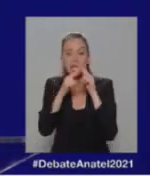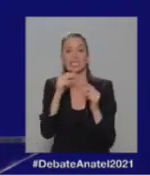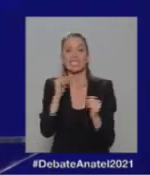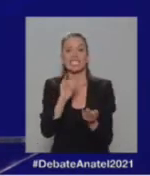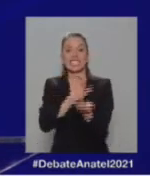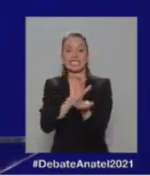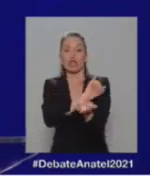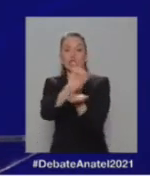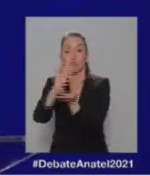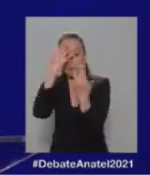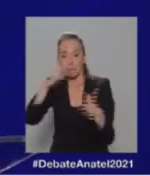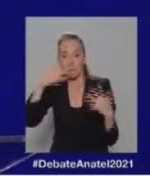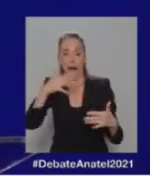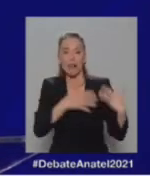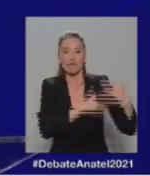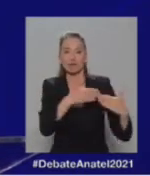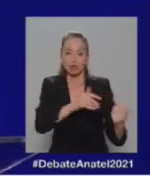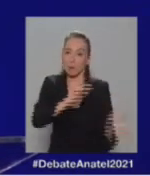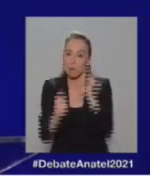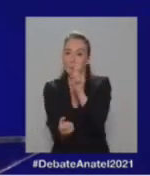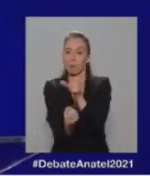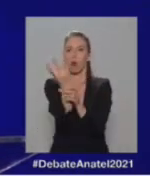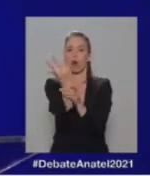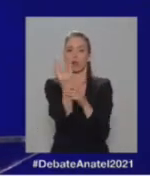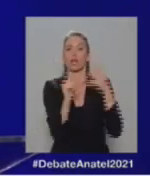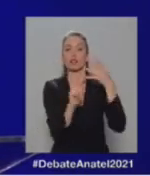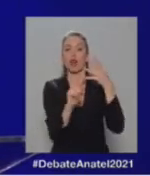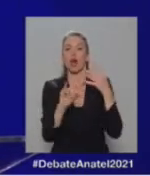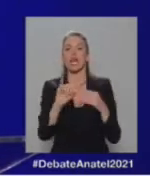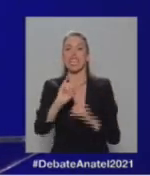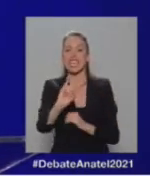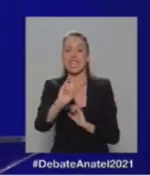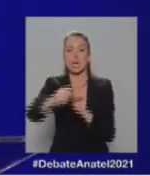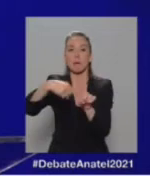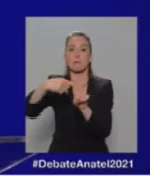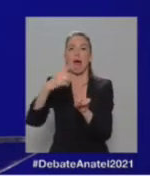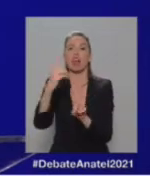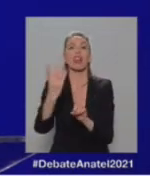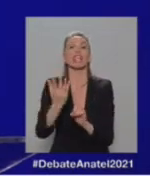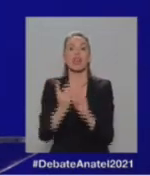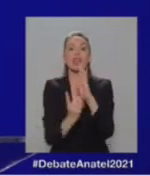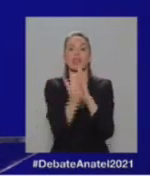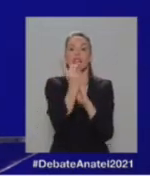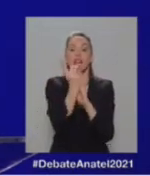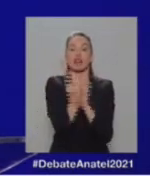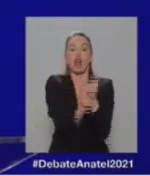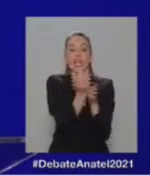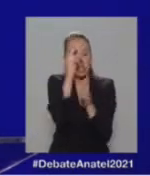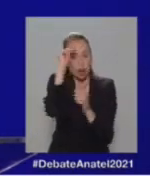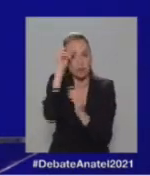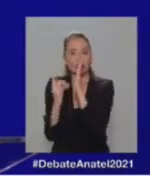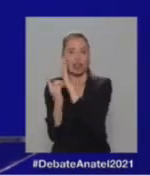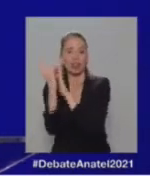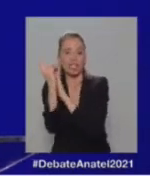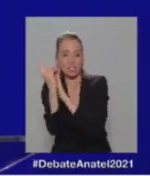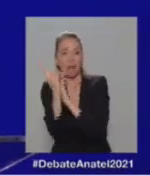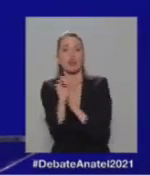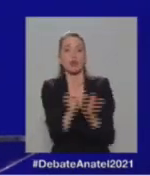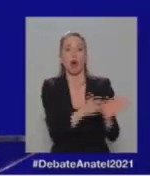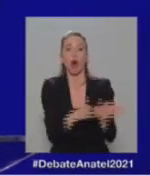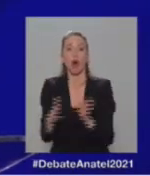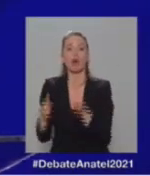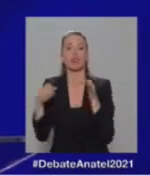televisivo. Dijo que no fue uno de los mejores, pero apuntó que con los temas seleccionados por los moderadores que obligaron a excluir a